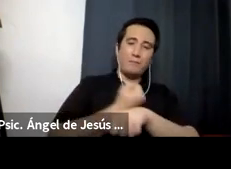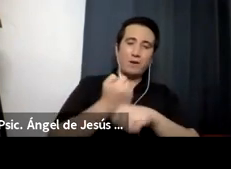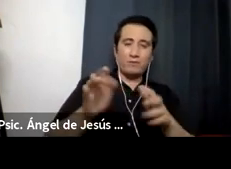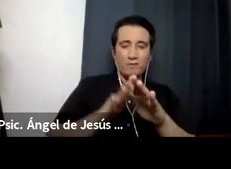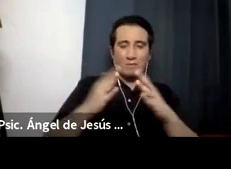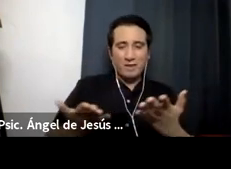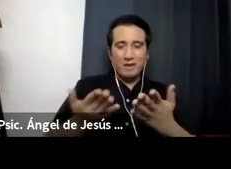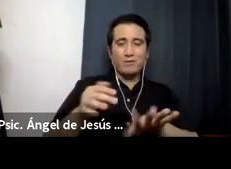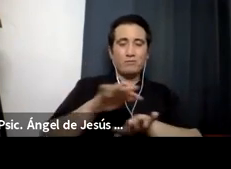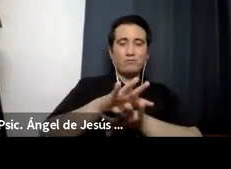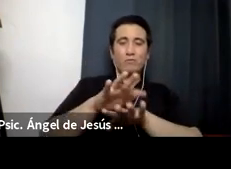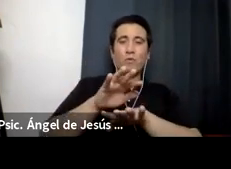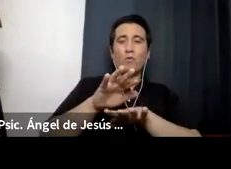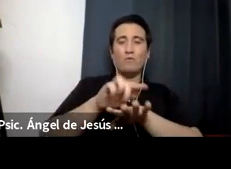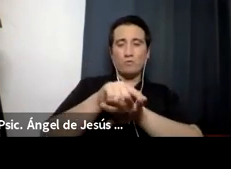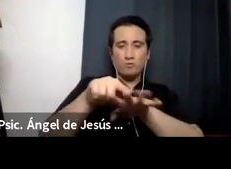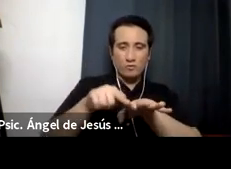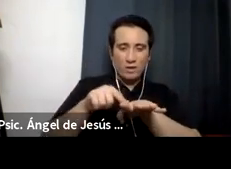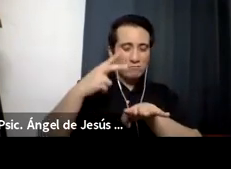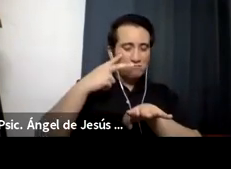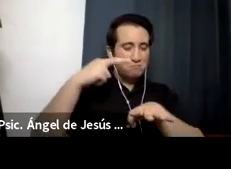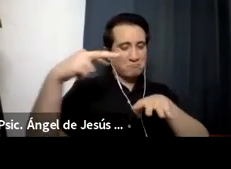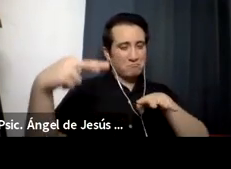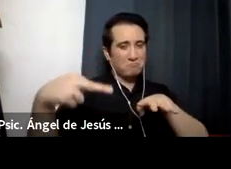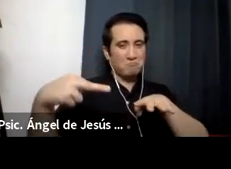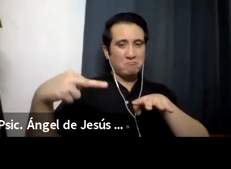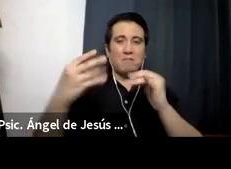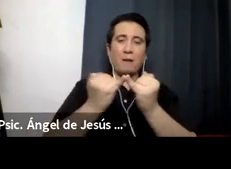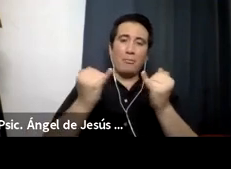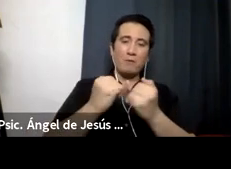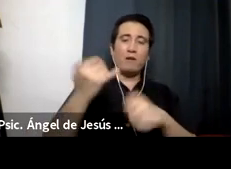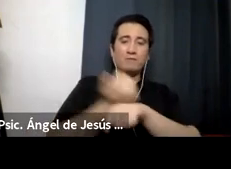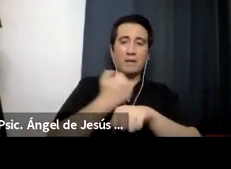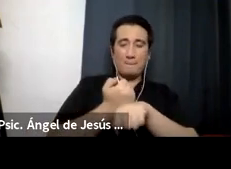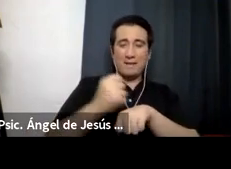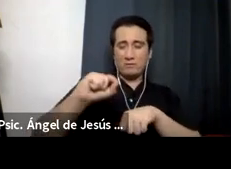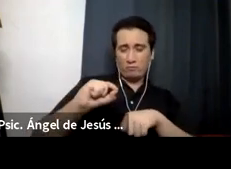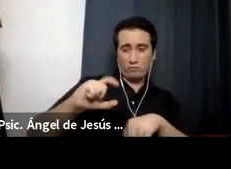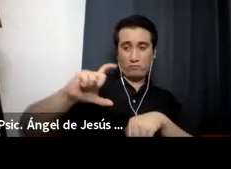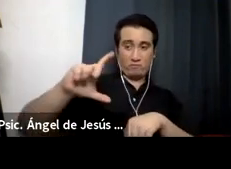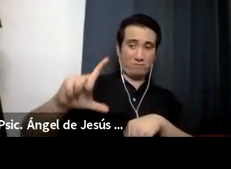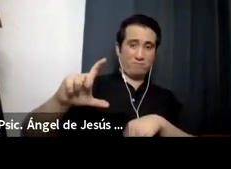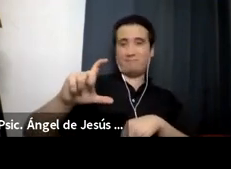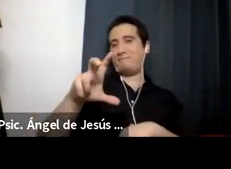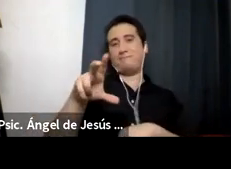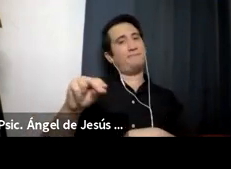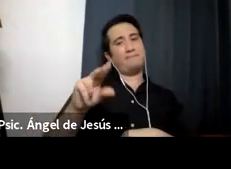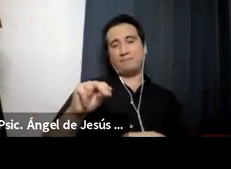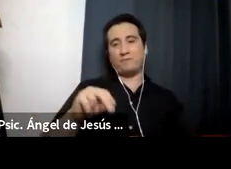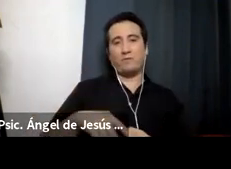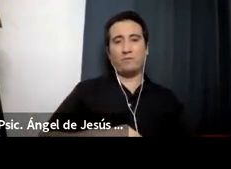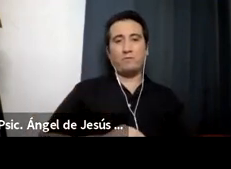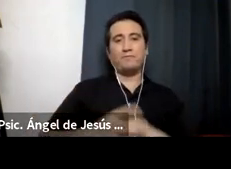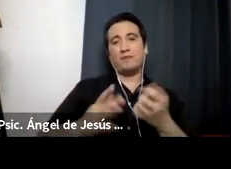descubiertos, ¿no? O zapatos muy cerrados que sean puntiagudos. Zapatos de tacón alto también es